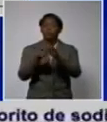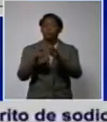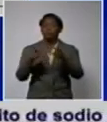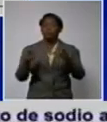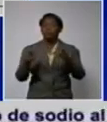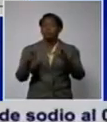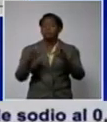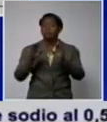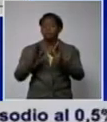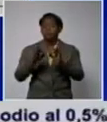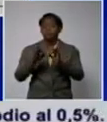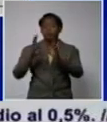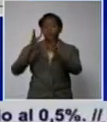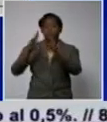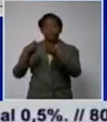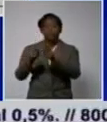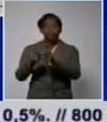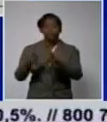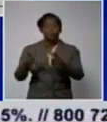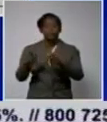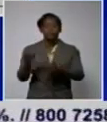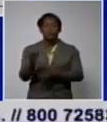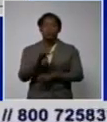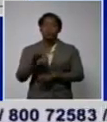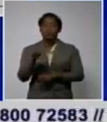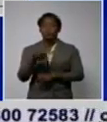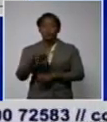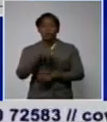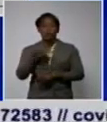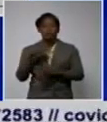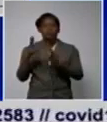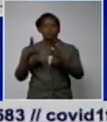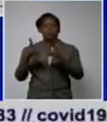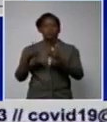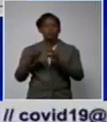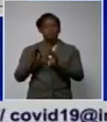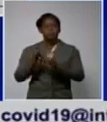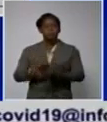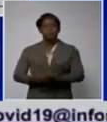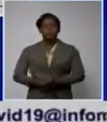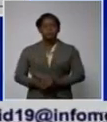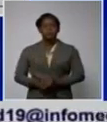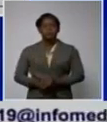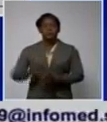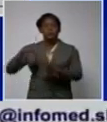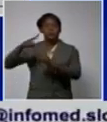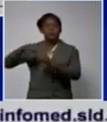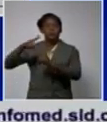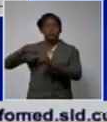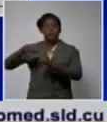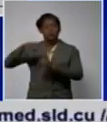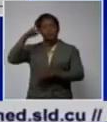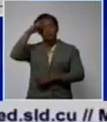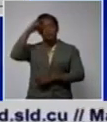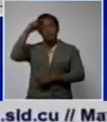de incidencia más elevada hasta el día de ayer, en los últimos 15 días, Trinidad, Santi Espíritu y la